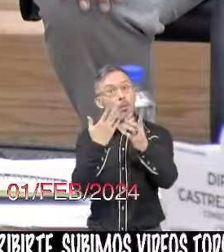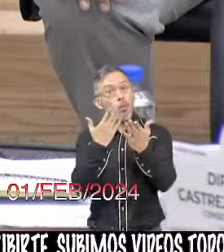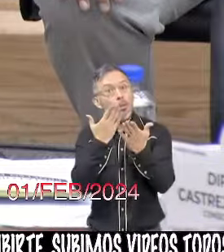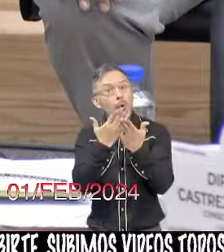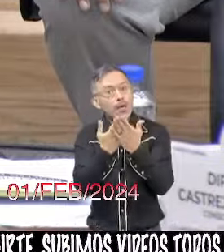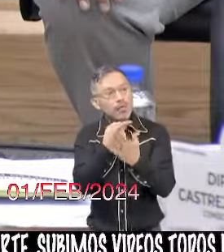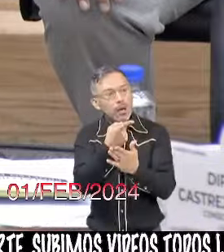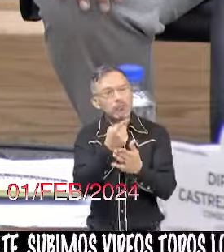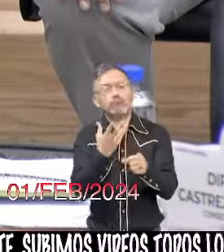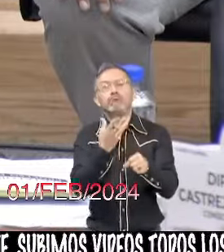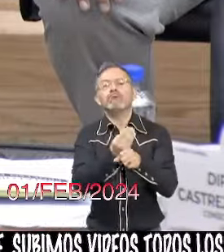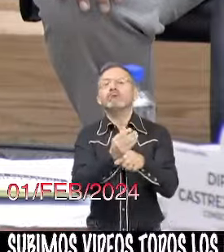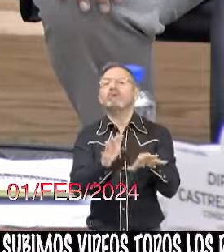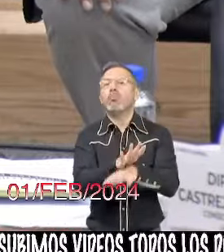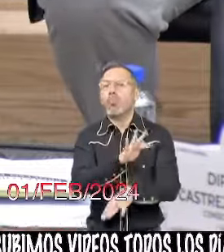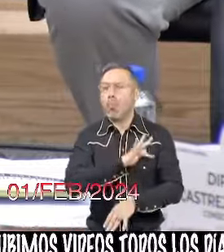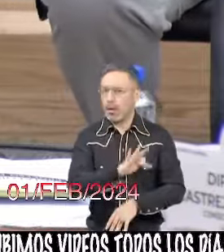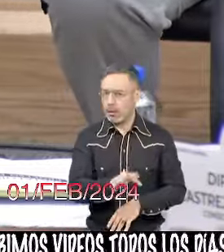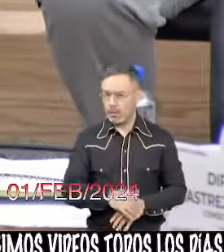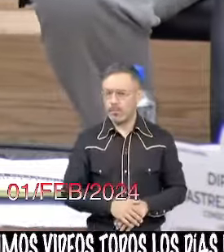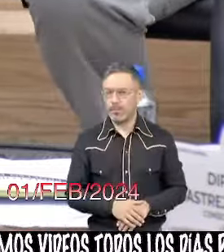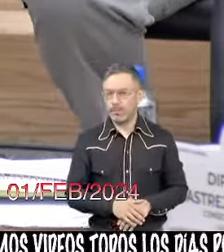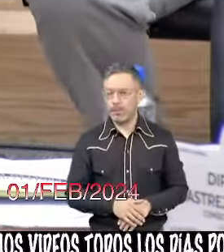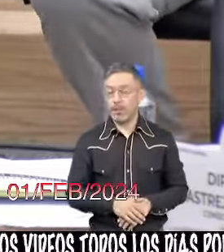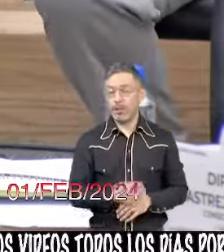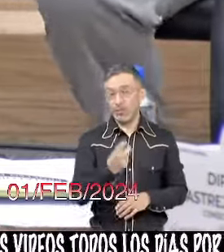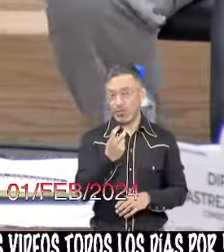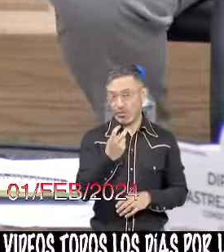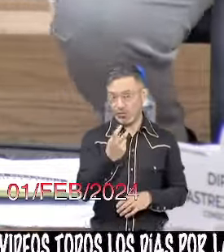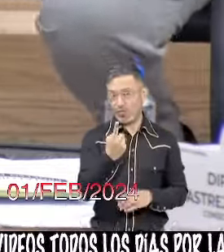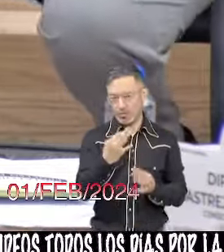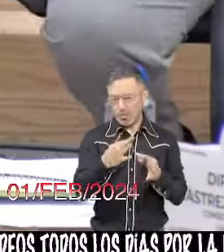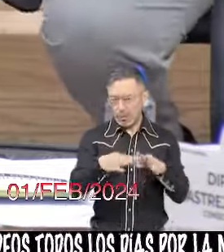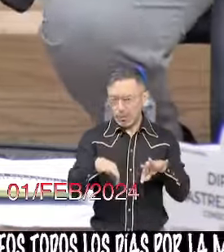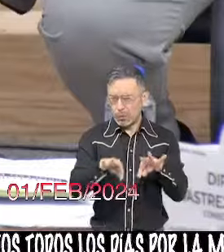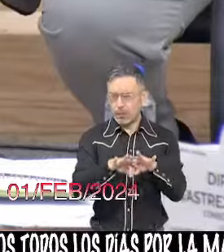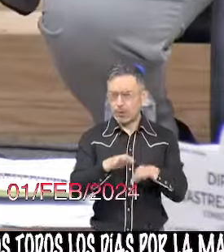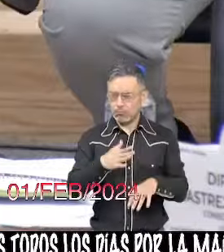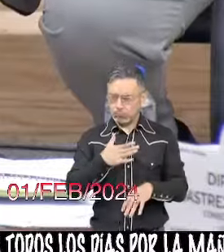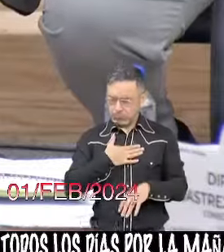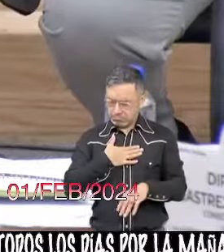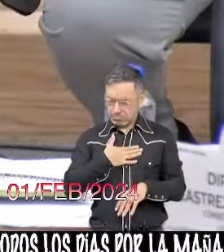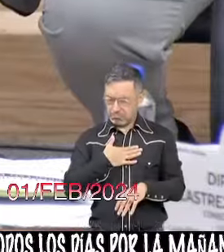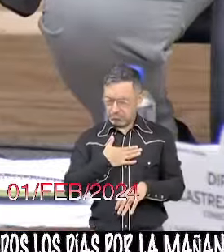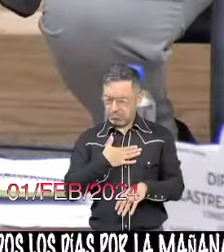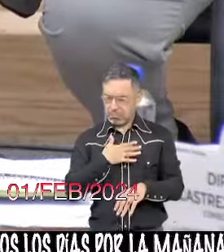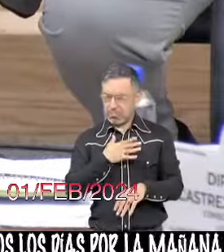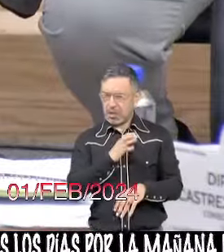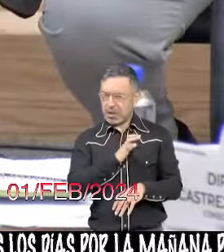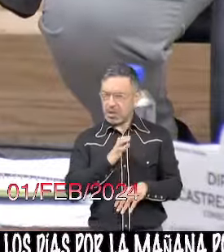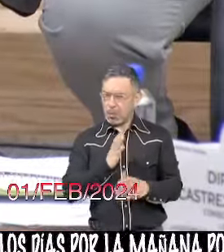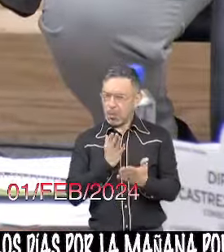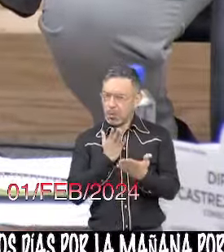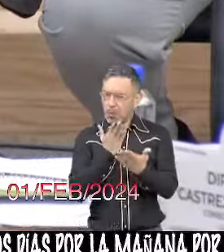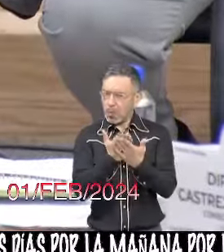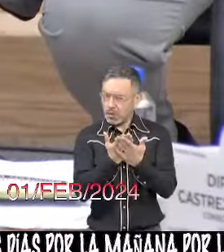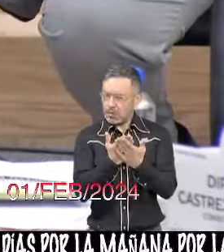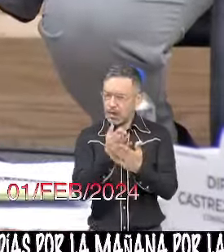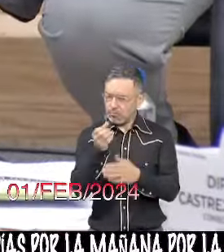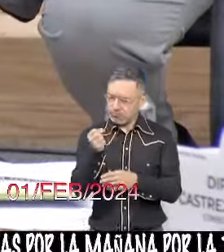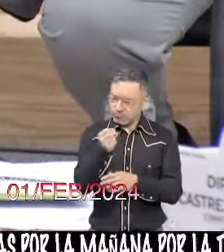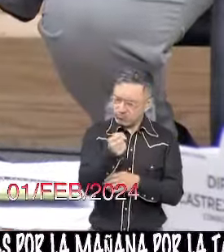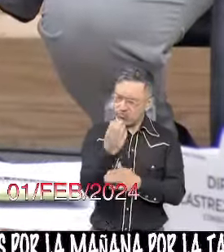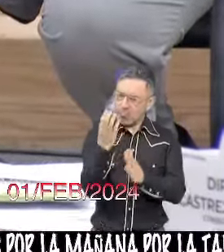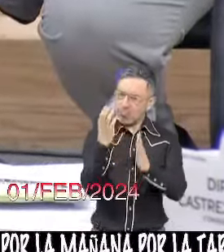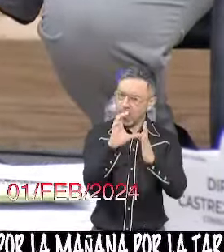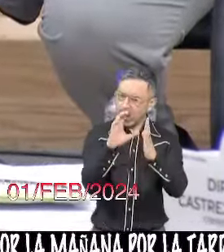muy importante que se conozca nuestra plataforma electoral. En Morena